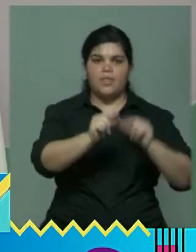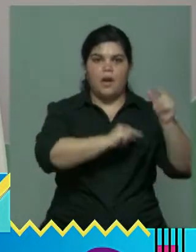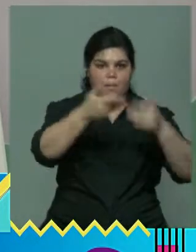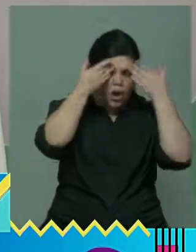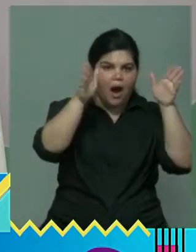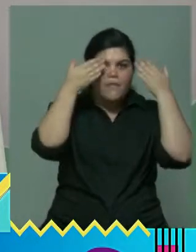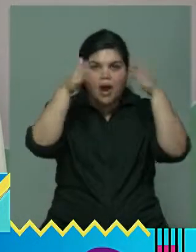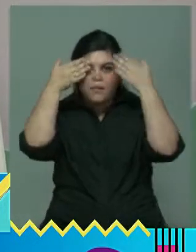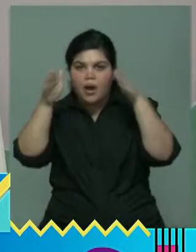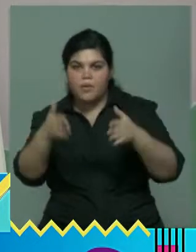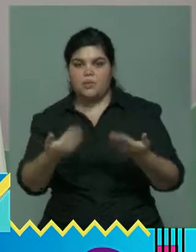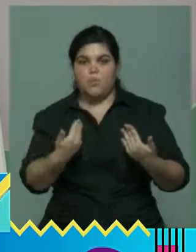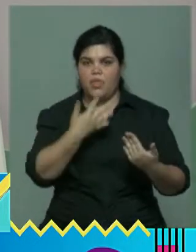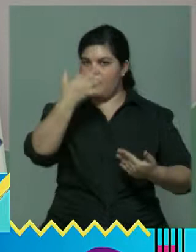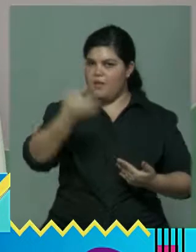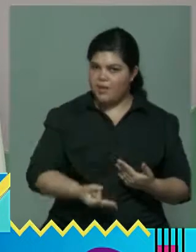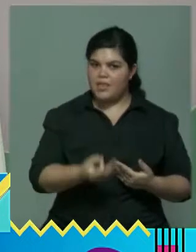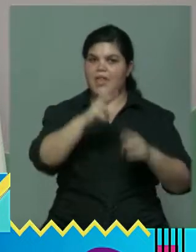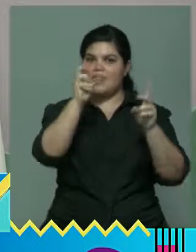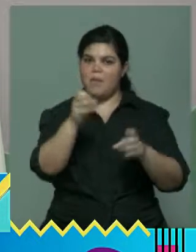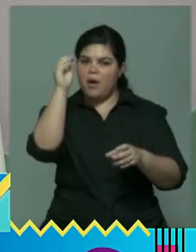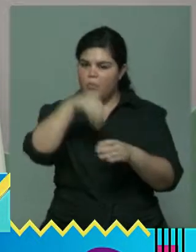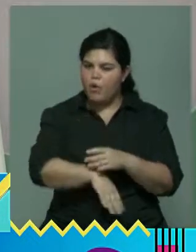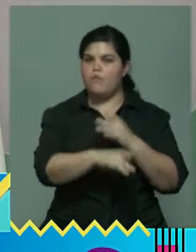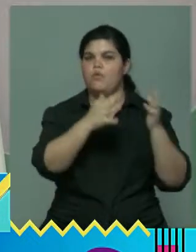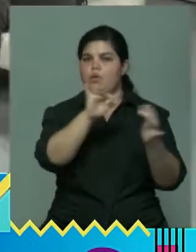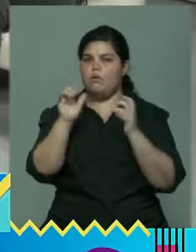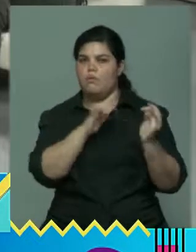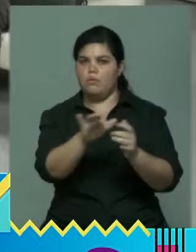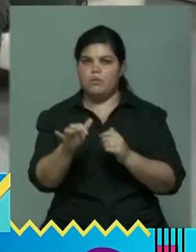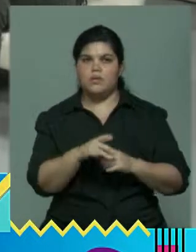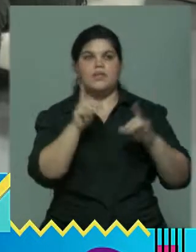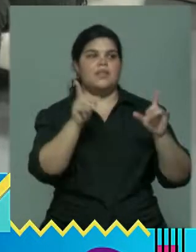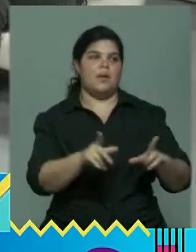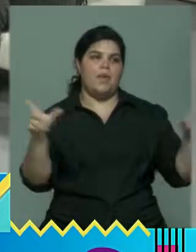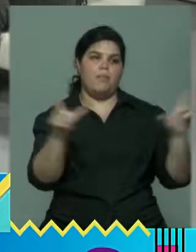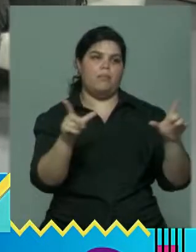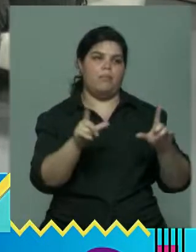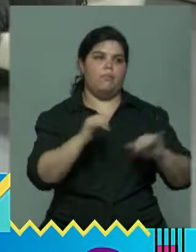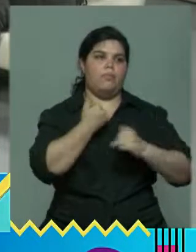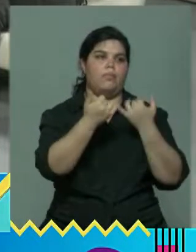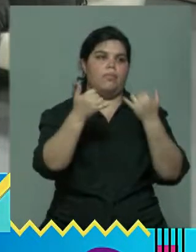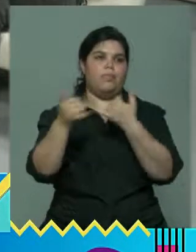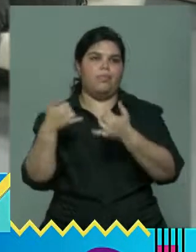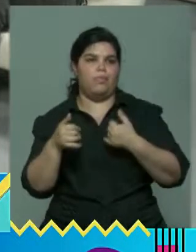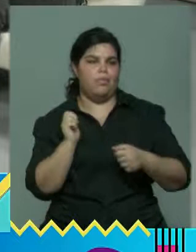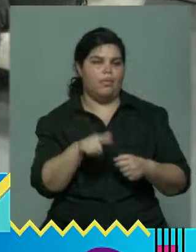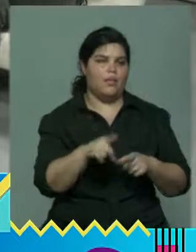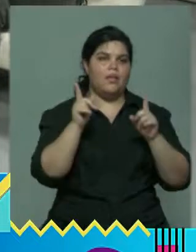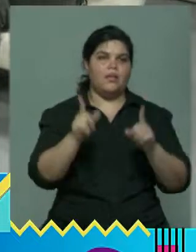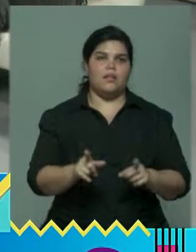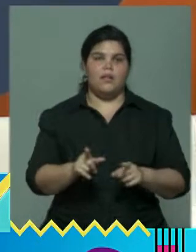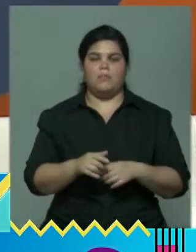masazos violentos y que realmente se trate temas que se tienen que tratar. Es acompañamiento mediático también, ¿sí? Es política de Estado, es